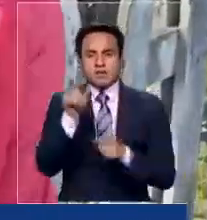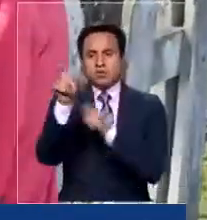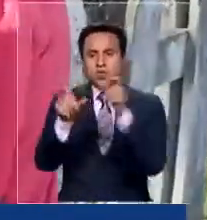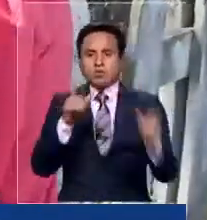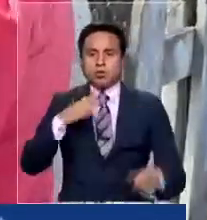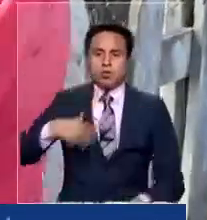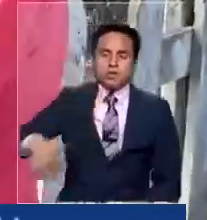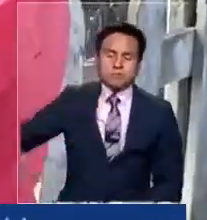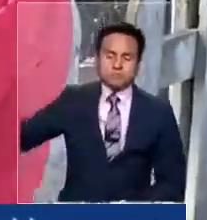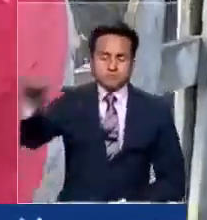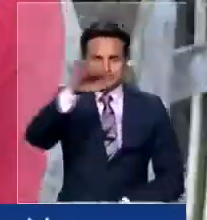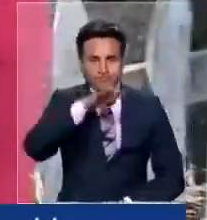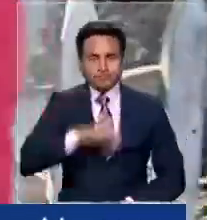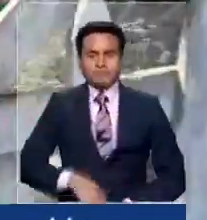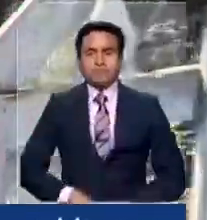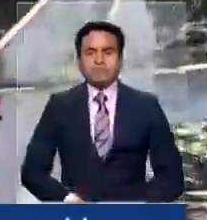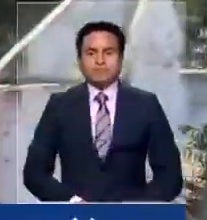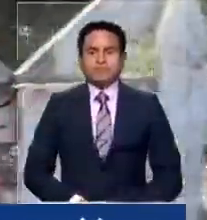gente